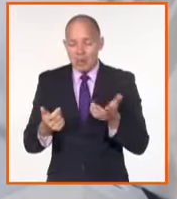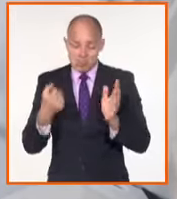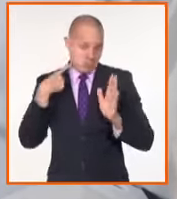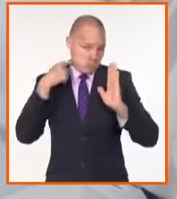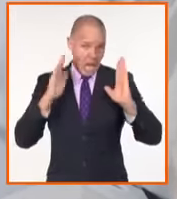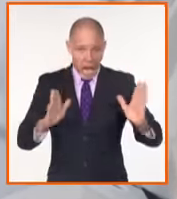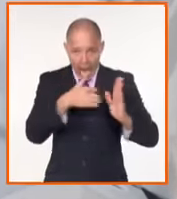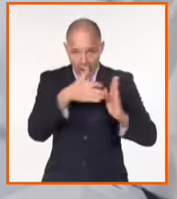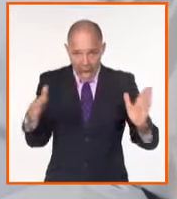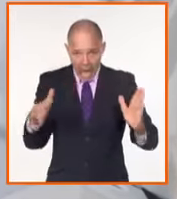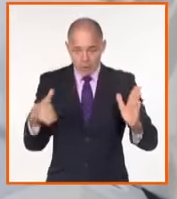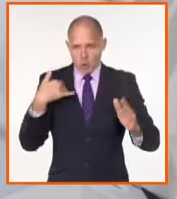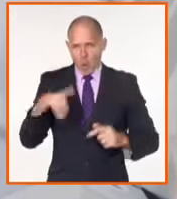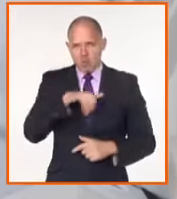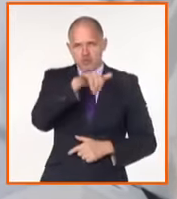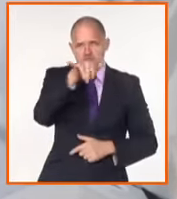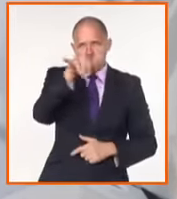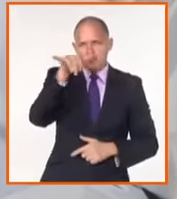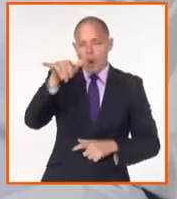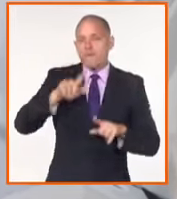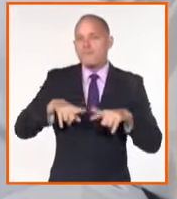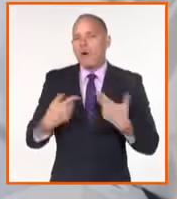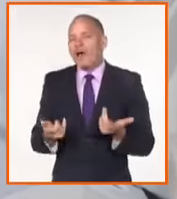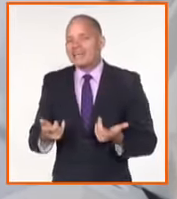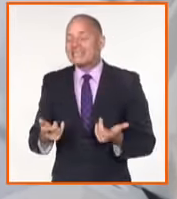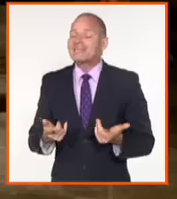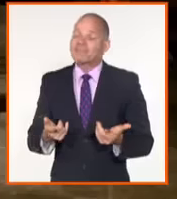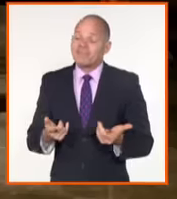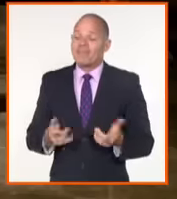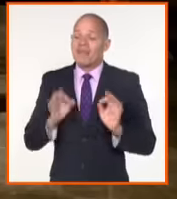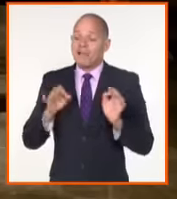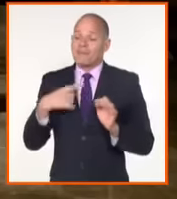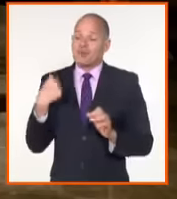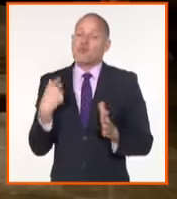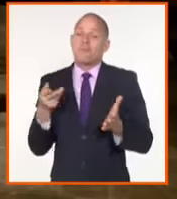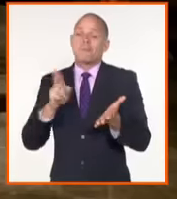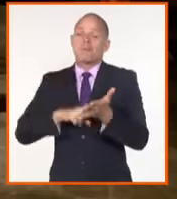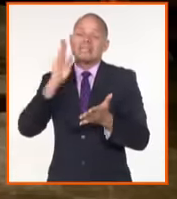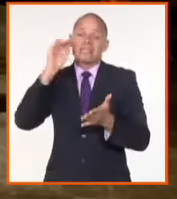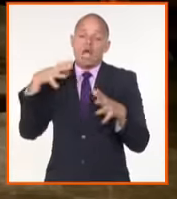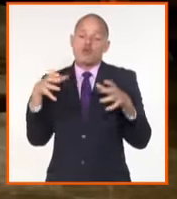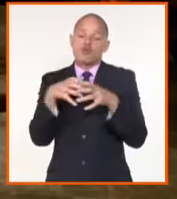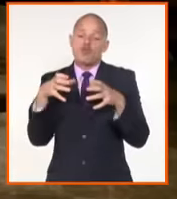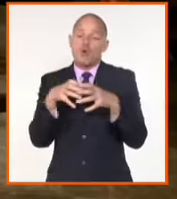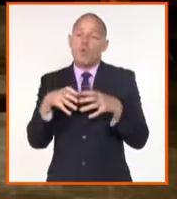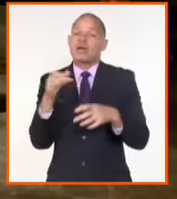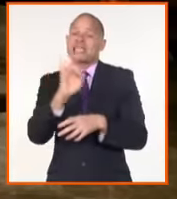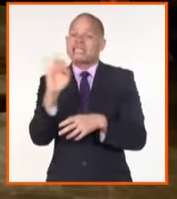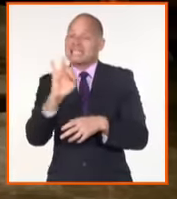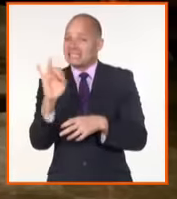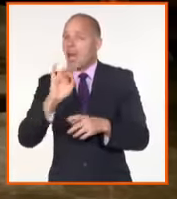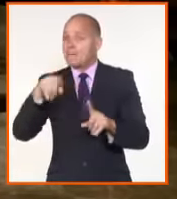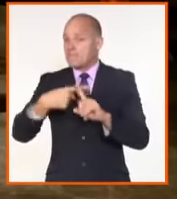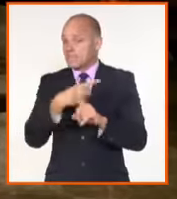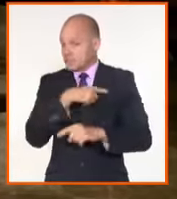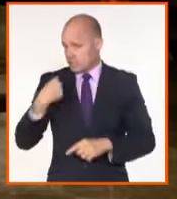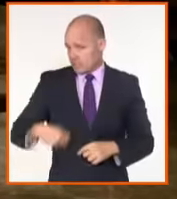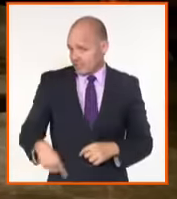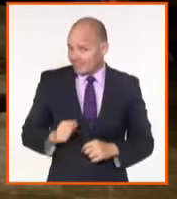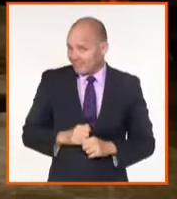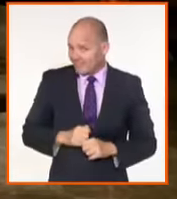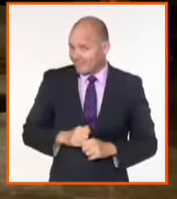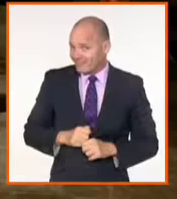que están motivados por la responsabilidad que nosotros tenemos al frente del Grupo de los 77. Y no hemos ido solo como Cuba, hemos ido